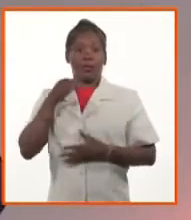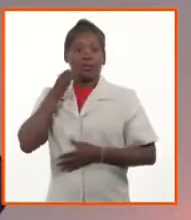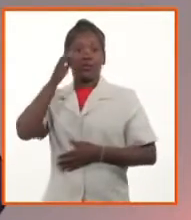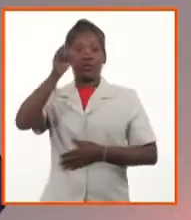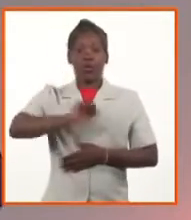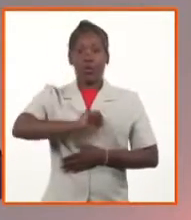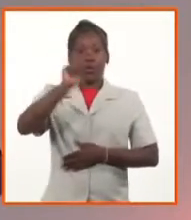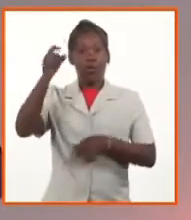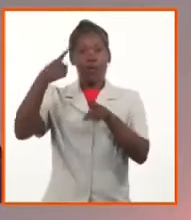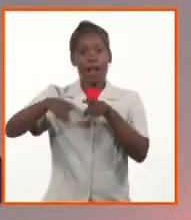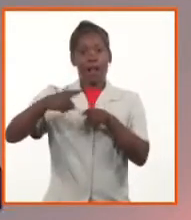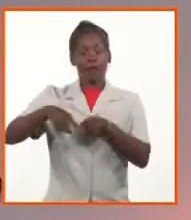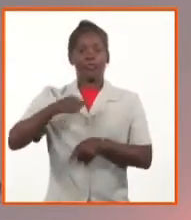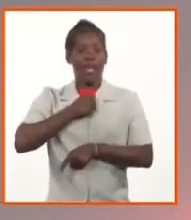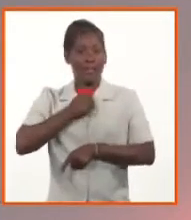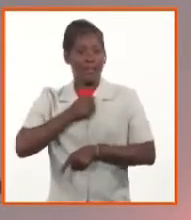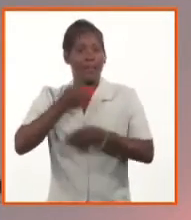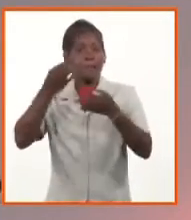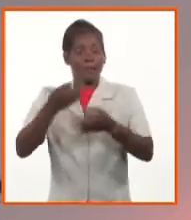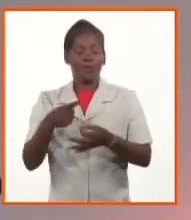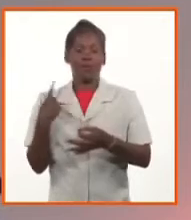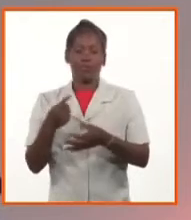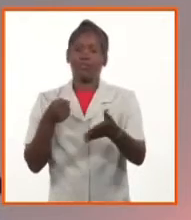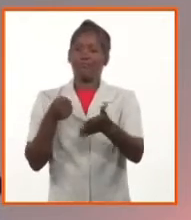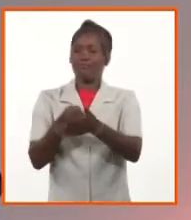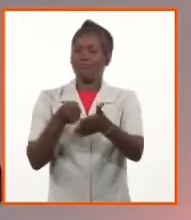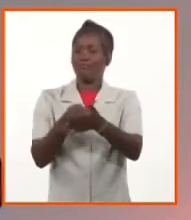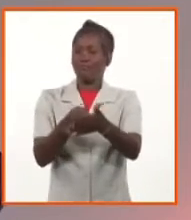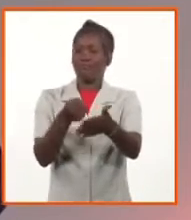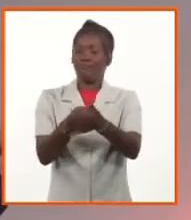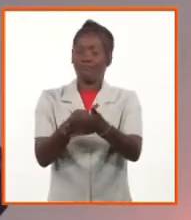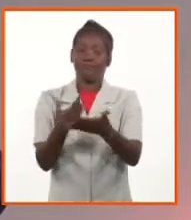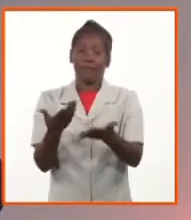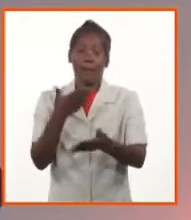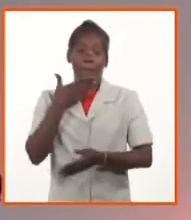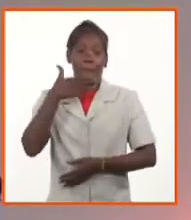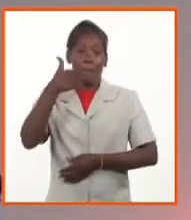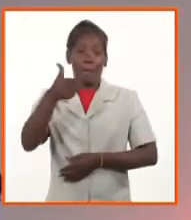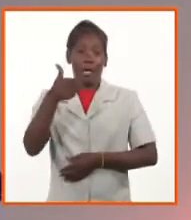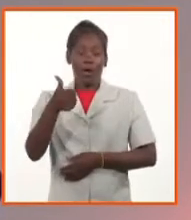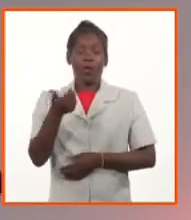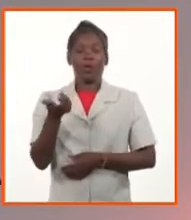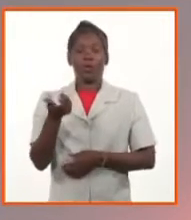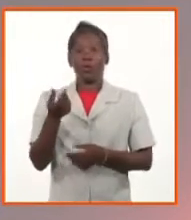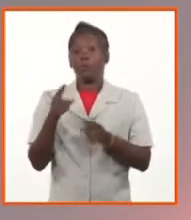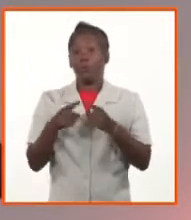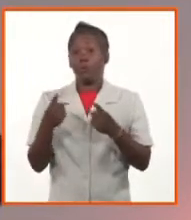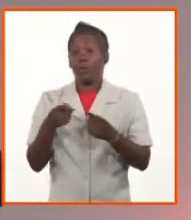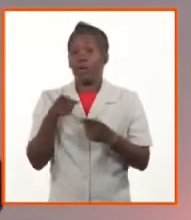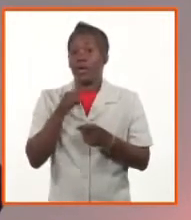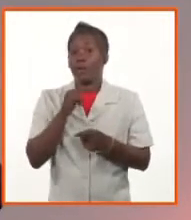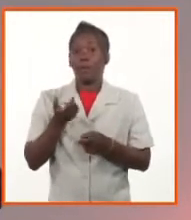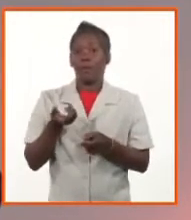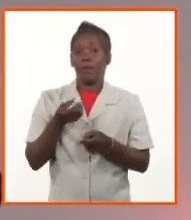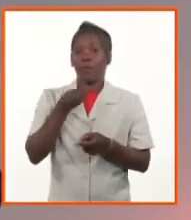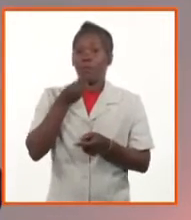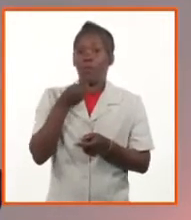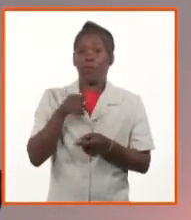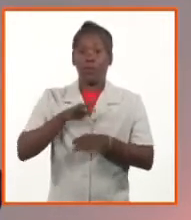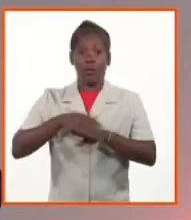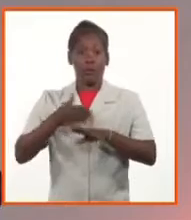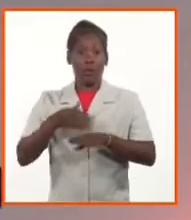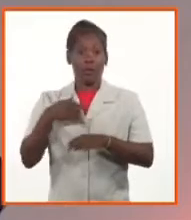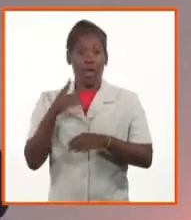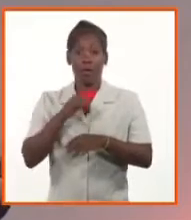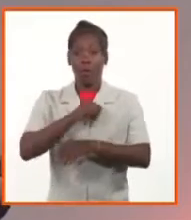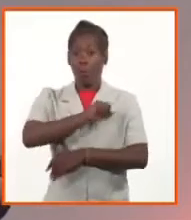lo hace un artista escénico, también recibe para que haga posible el montaje y puesta en escena de una obra que además después se programa en una de las salas